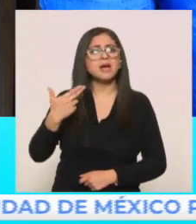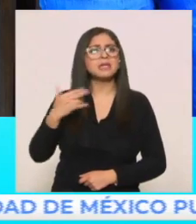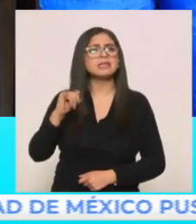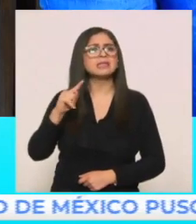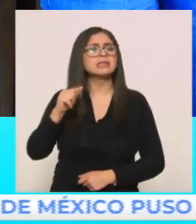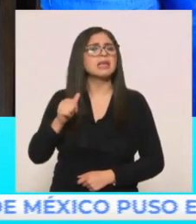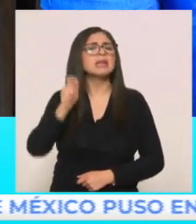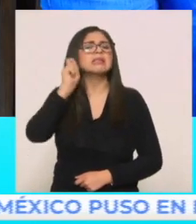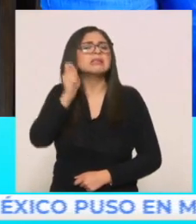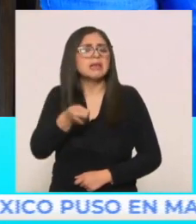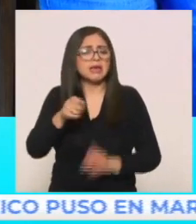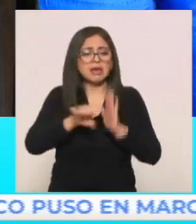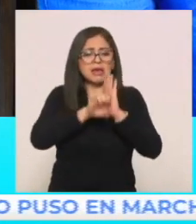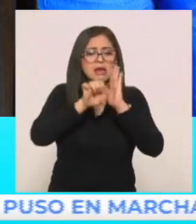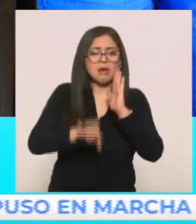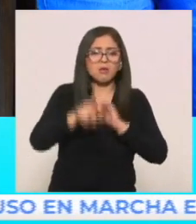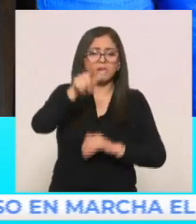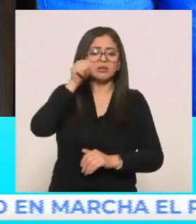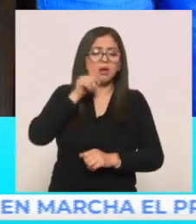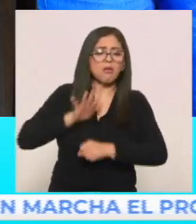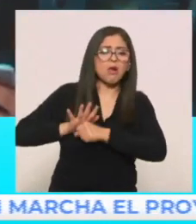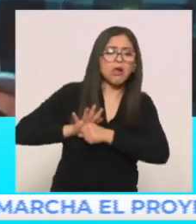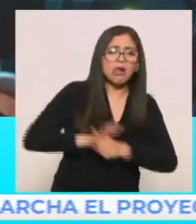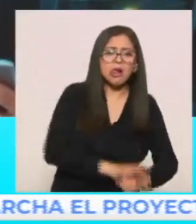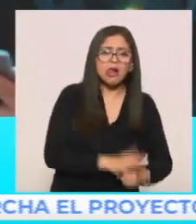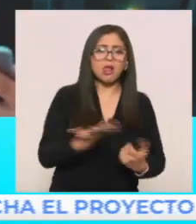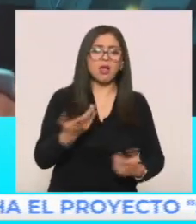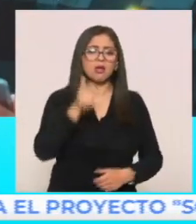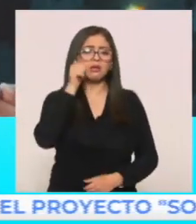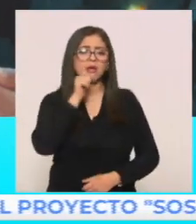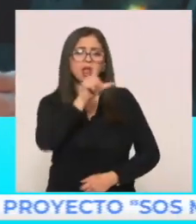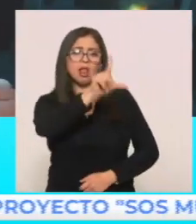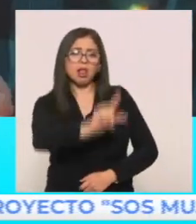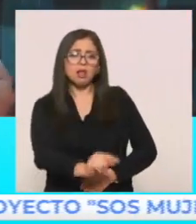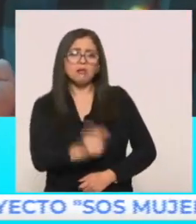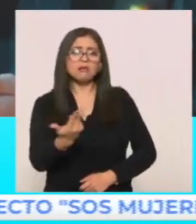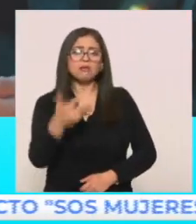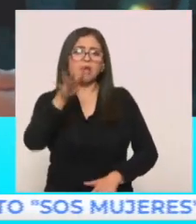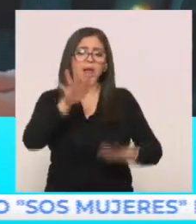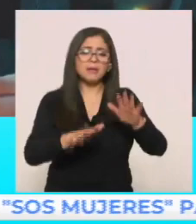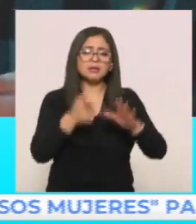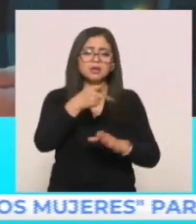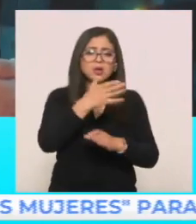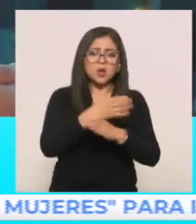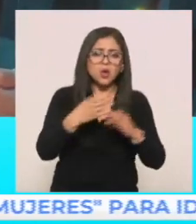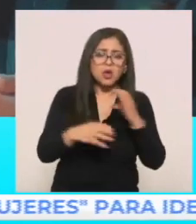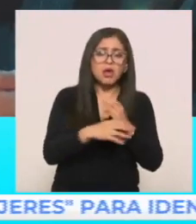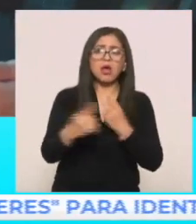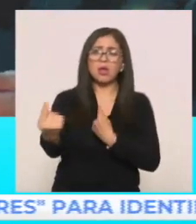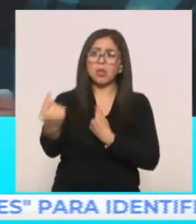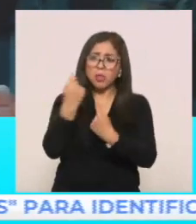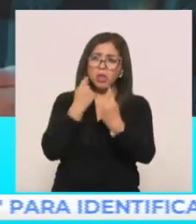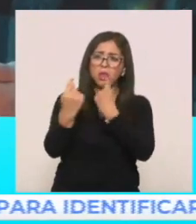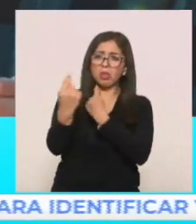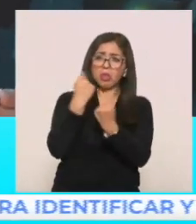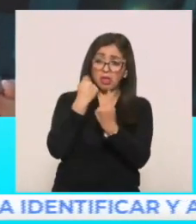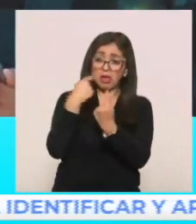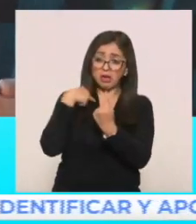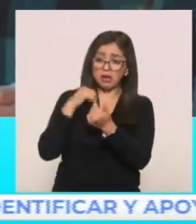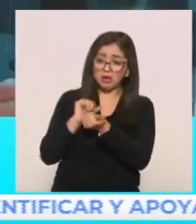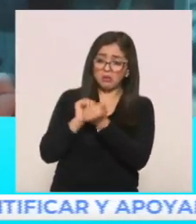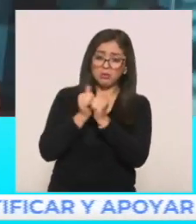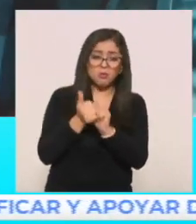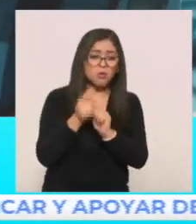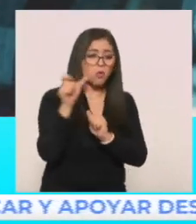hace daño, porque muchos de los aparentes privilegios que tenemos se nos terminan revirtiendo. Te afectan a ti y a la larga afectan tus vínculos